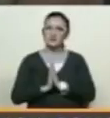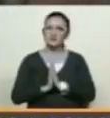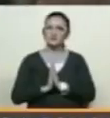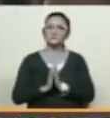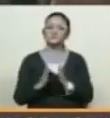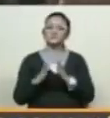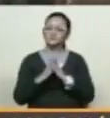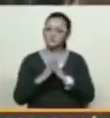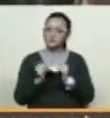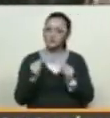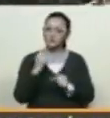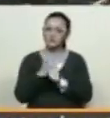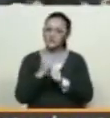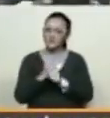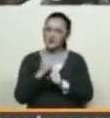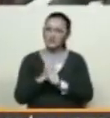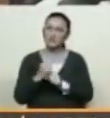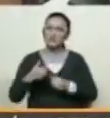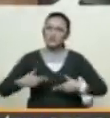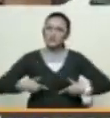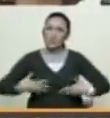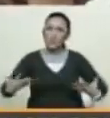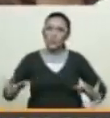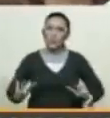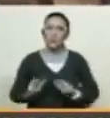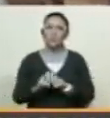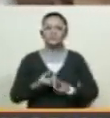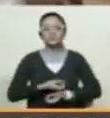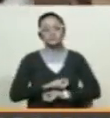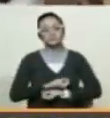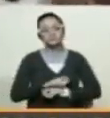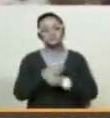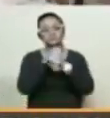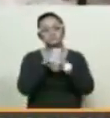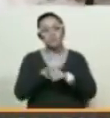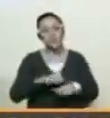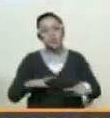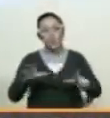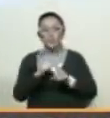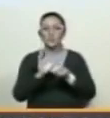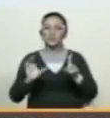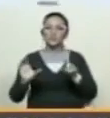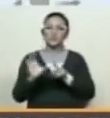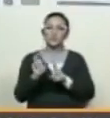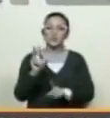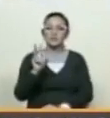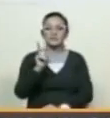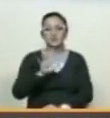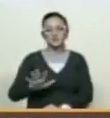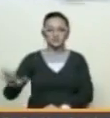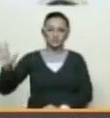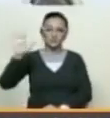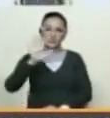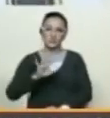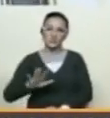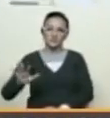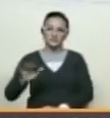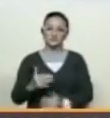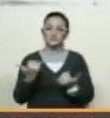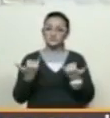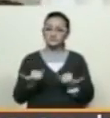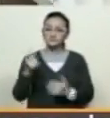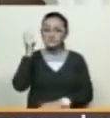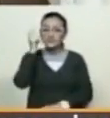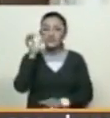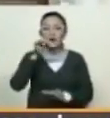todos trabajando juntos para llevar la cultura a todos los rincones de Venezuela. Y hoy, Día del